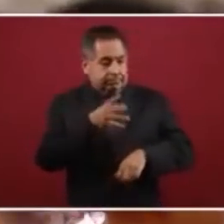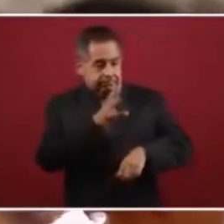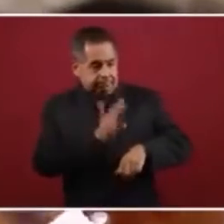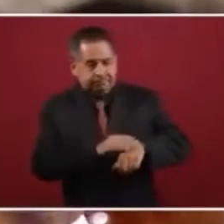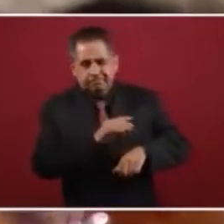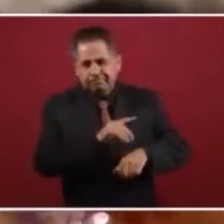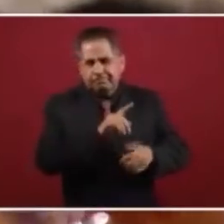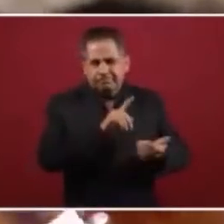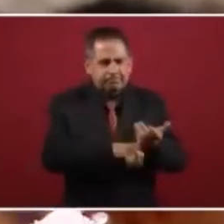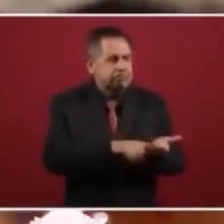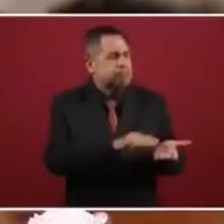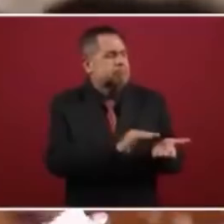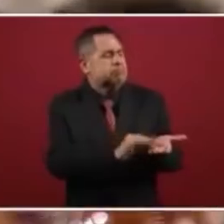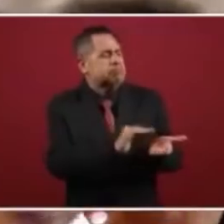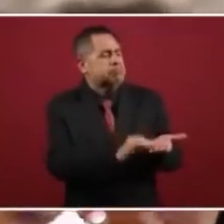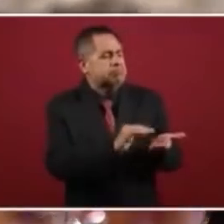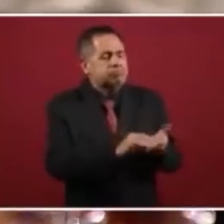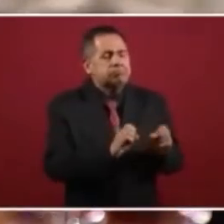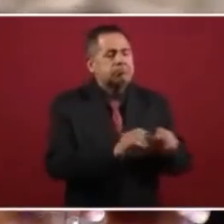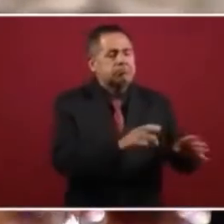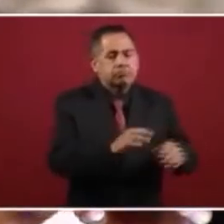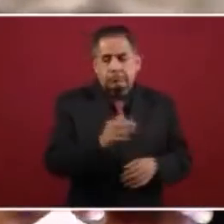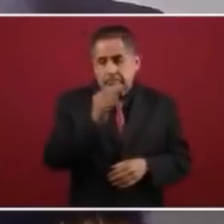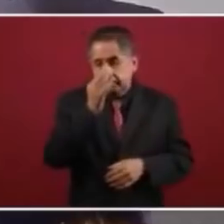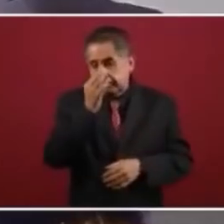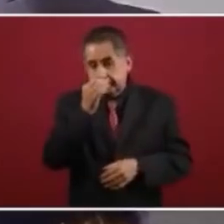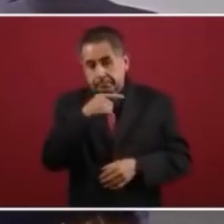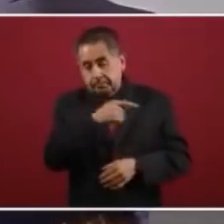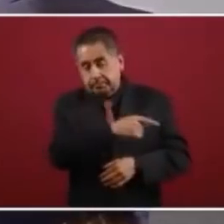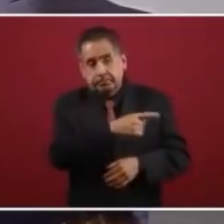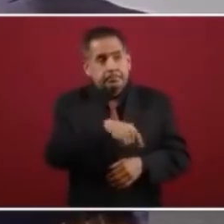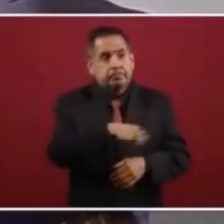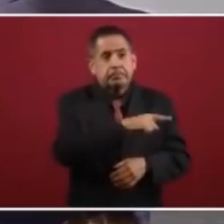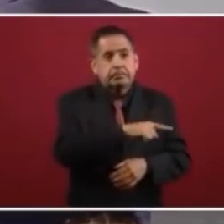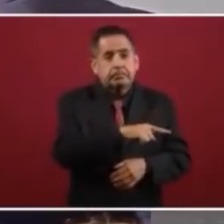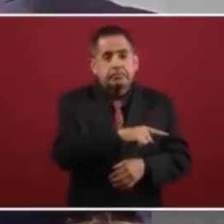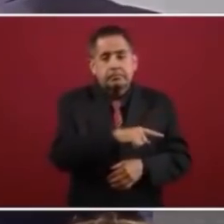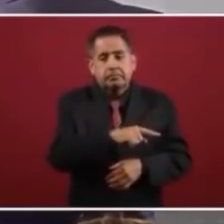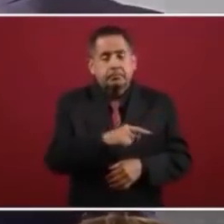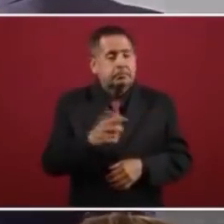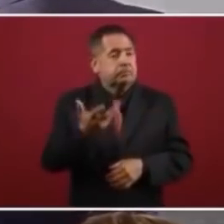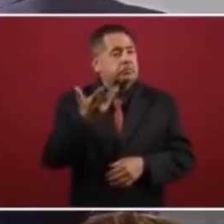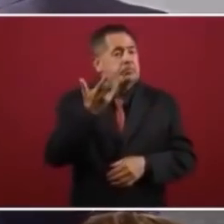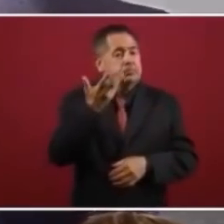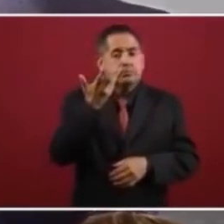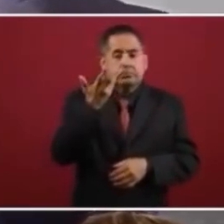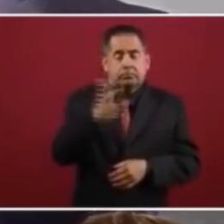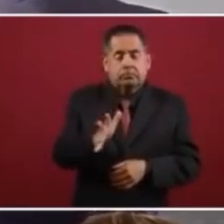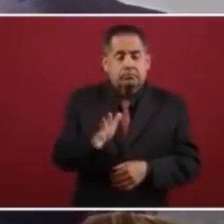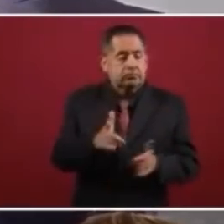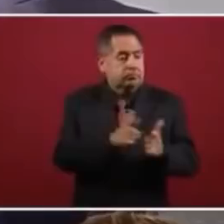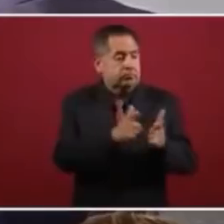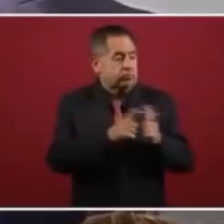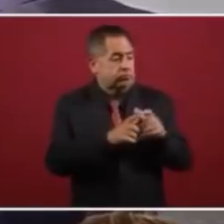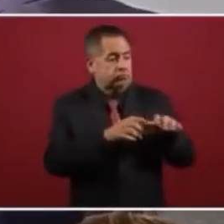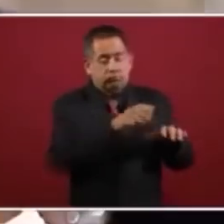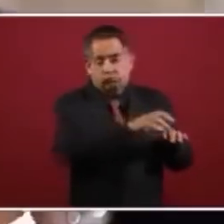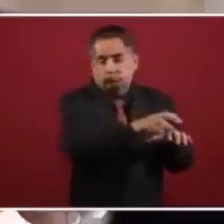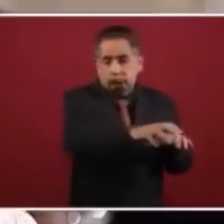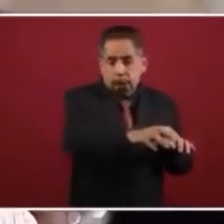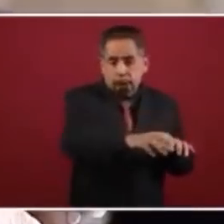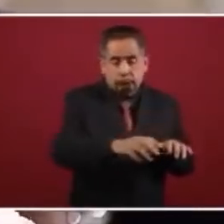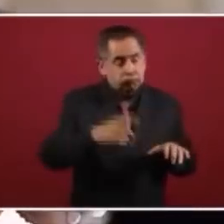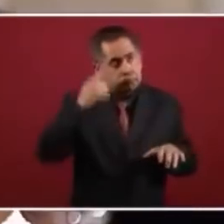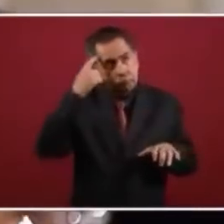ahorita solo benefició a 10, fueron los principales beneficiarios con un 40% de